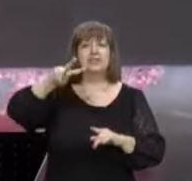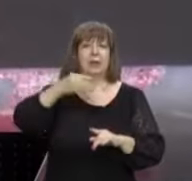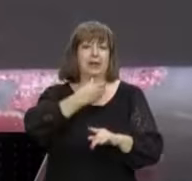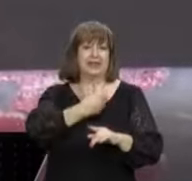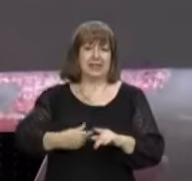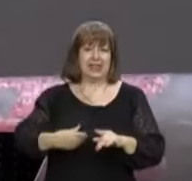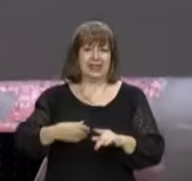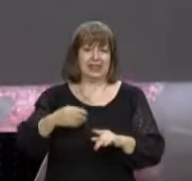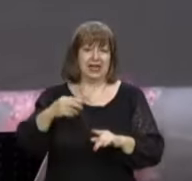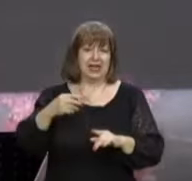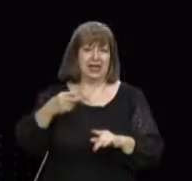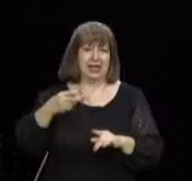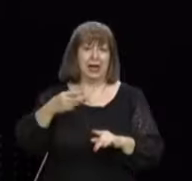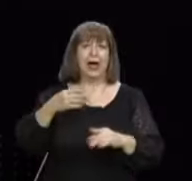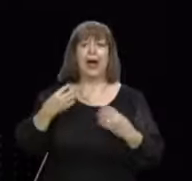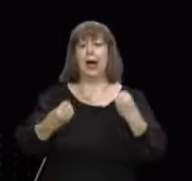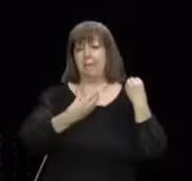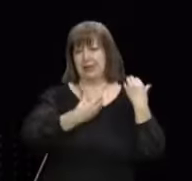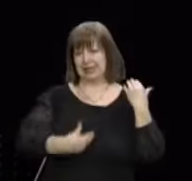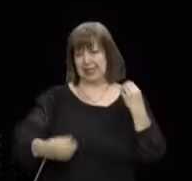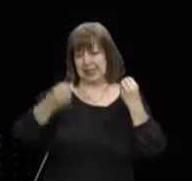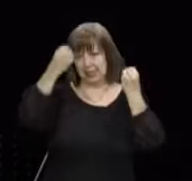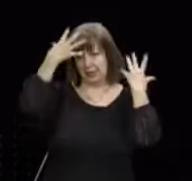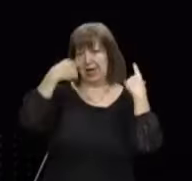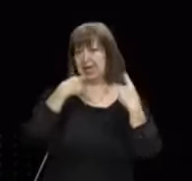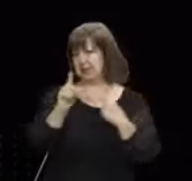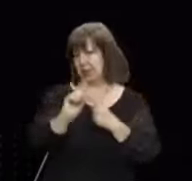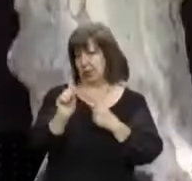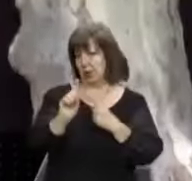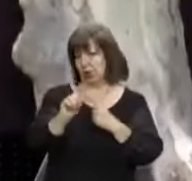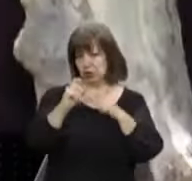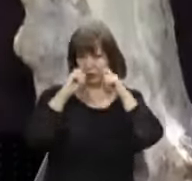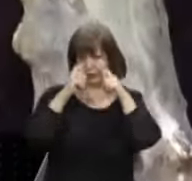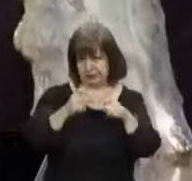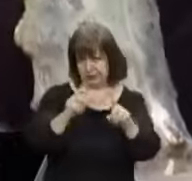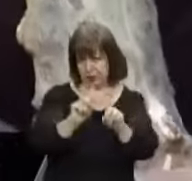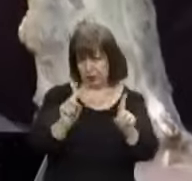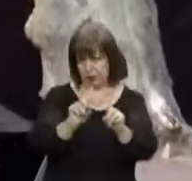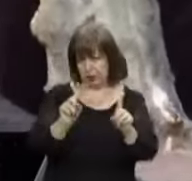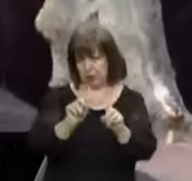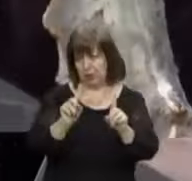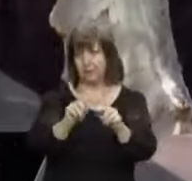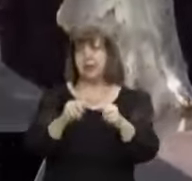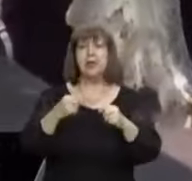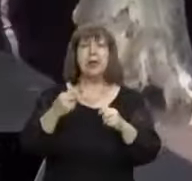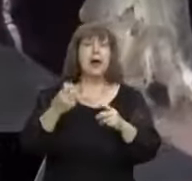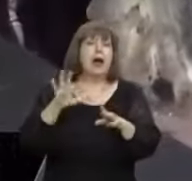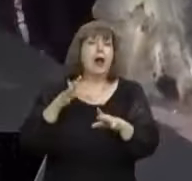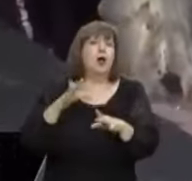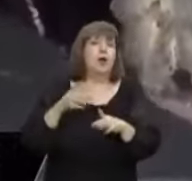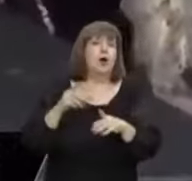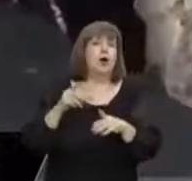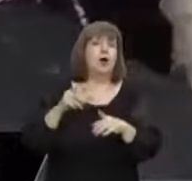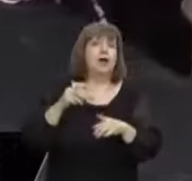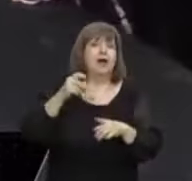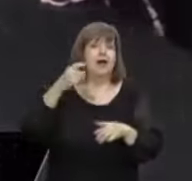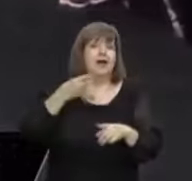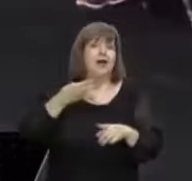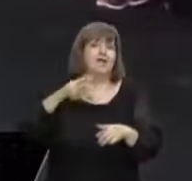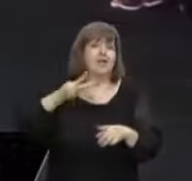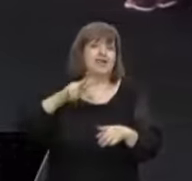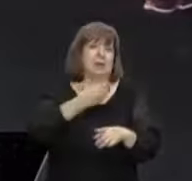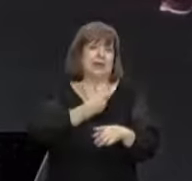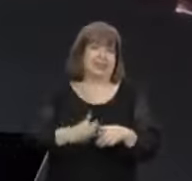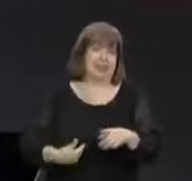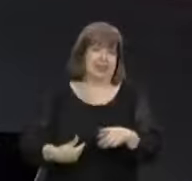porque ya Milei dijo que no viene. No, no, bueno. O al menos hasta ahora anunció, sí, que no, sí, viene. No, no, y que posiblemente envíen